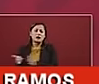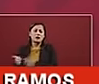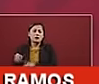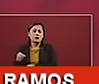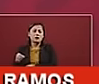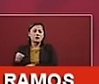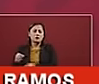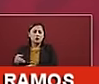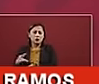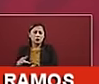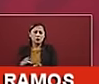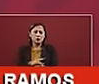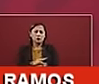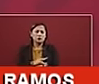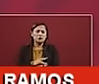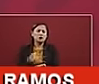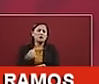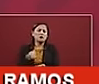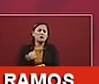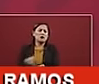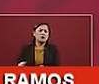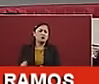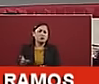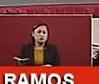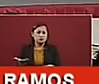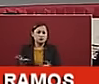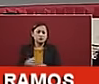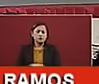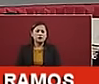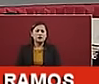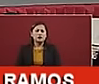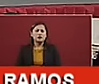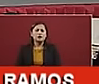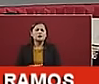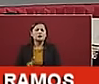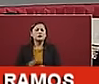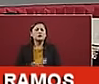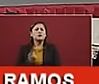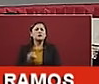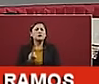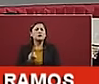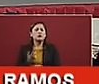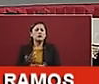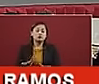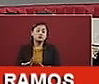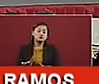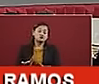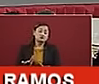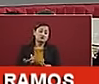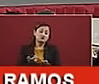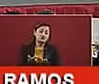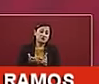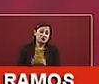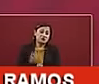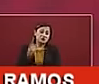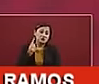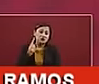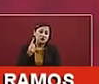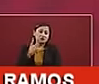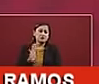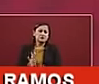porque es un poli es un partido sí es un fascismo es un periódico